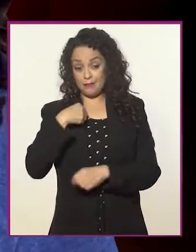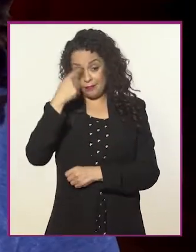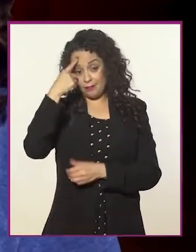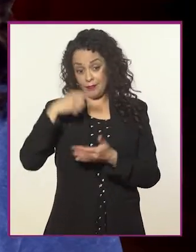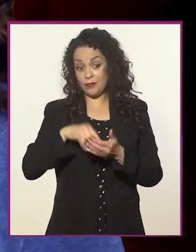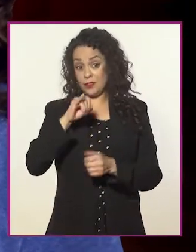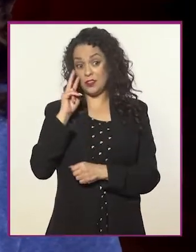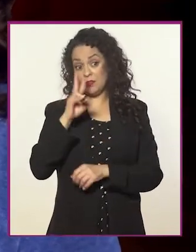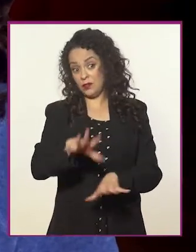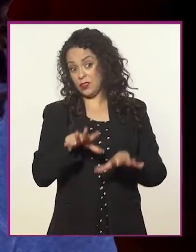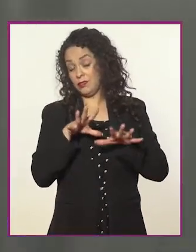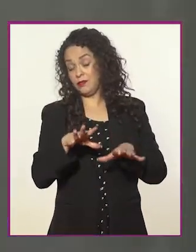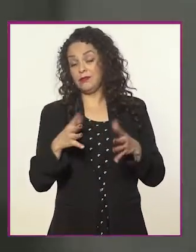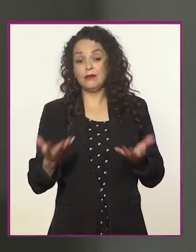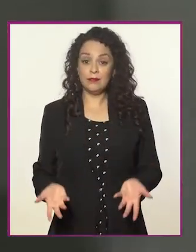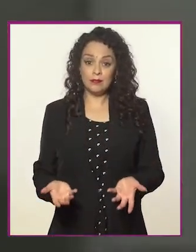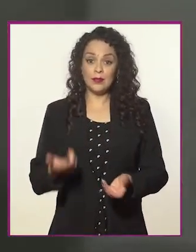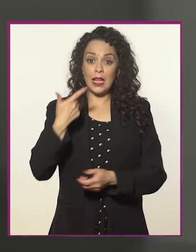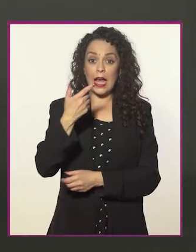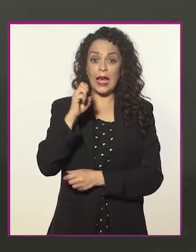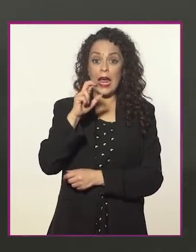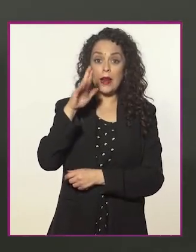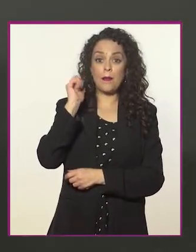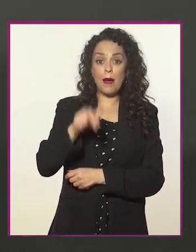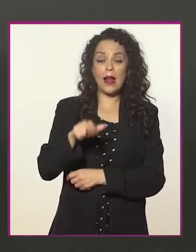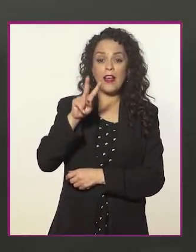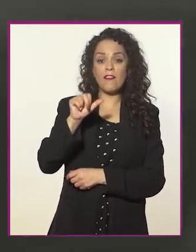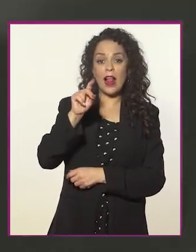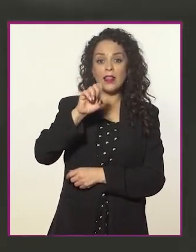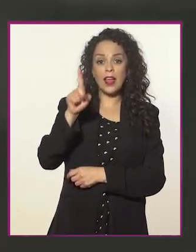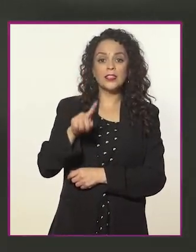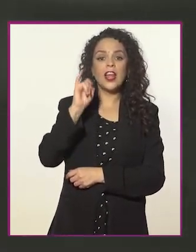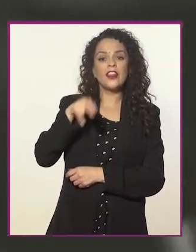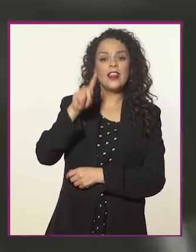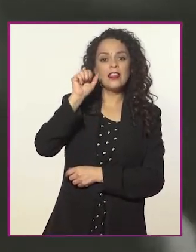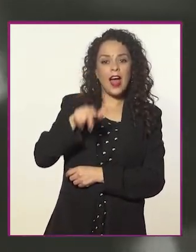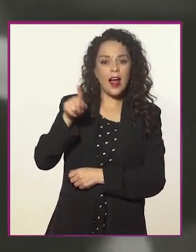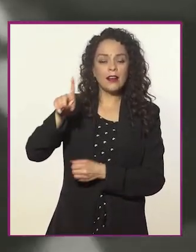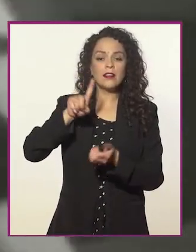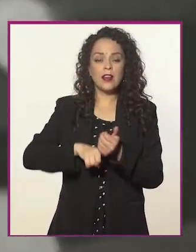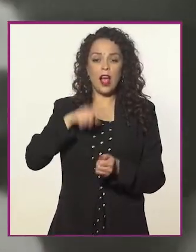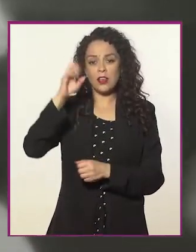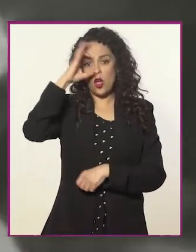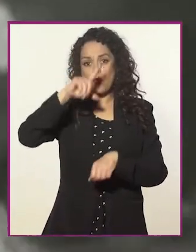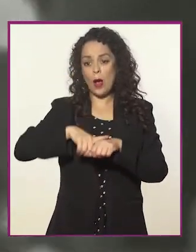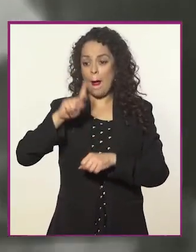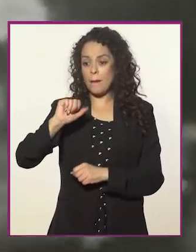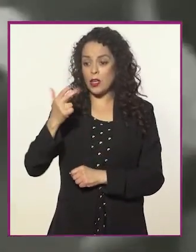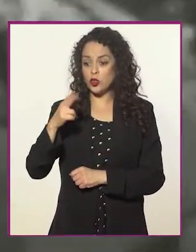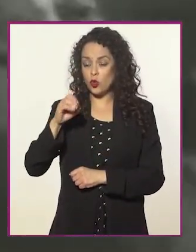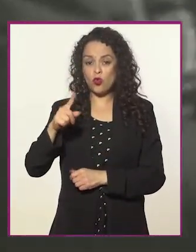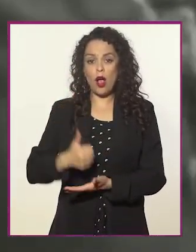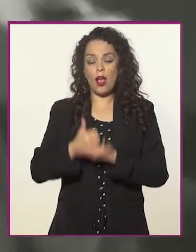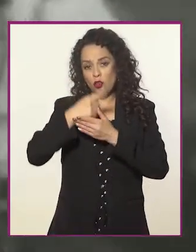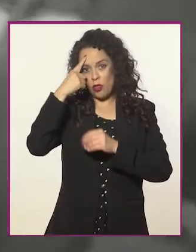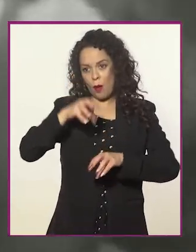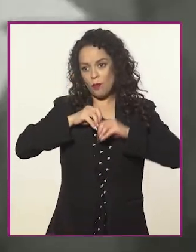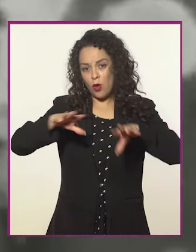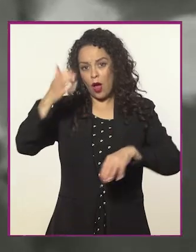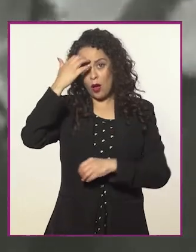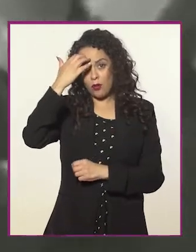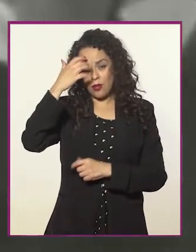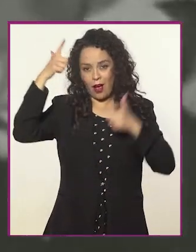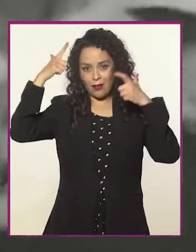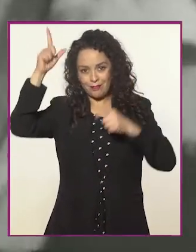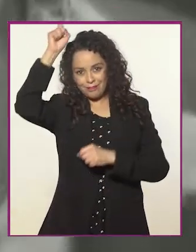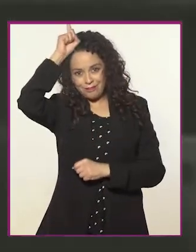seguro sobresalían. El comediante Germán Valdés Tintán contribuyó a que la cultura del pachuco se diera a conocer. Ah, ok,